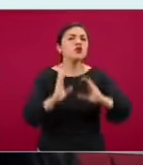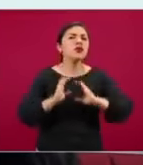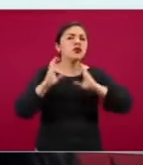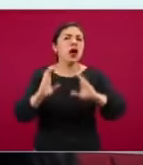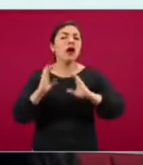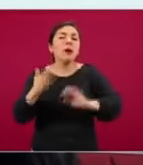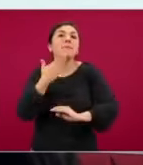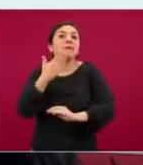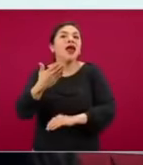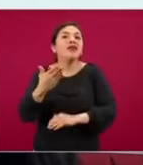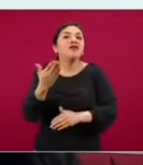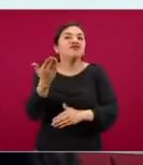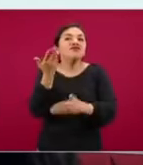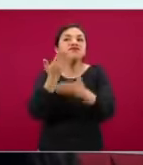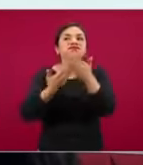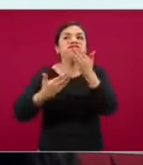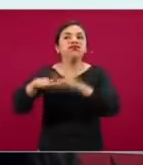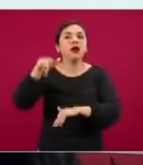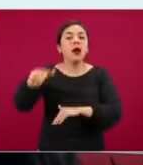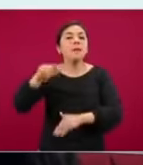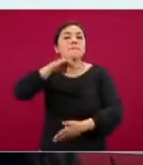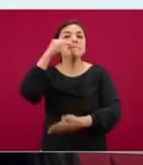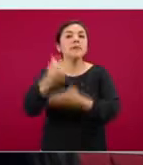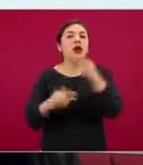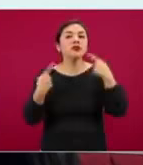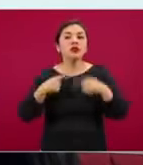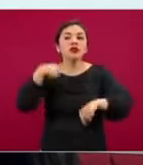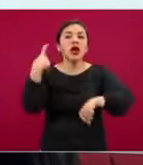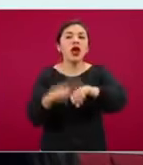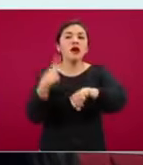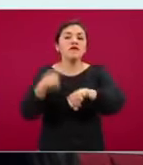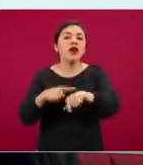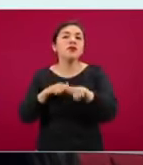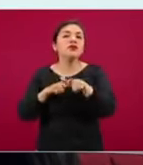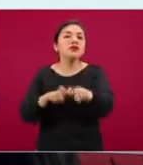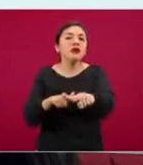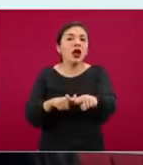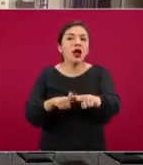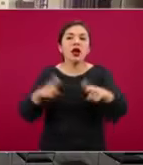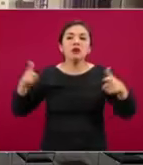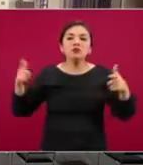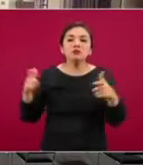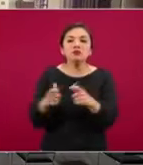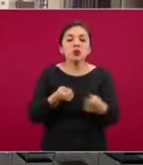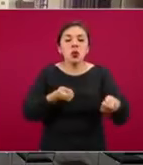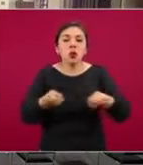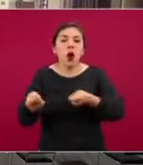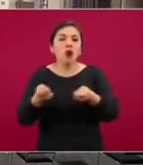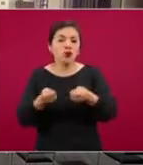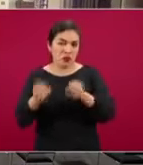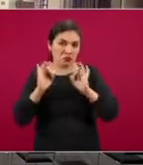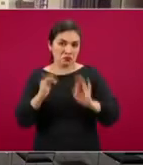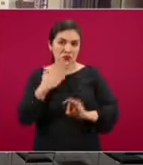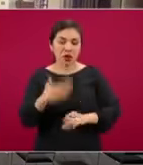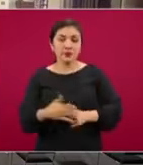están surtiendo efectos en el sentido de que la epidemia se mantiene en un nivel de control